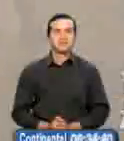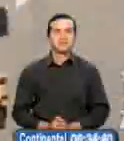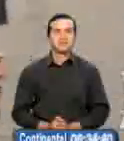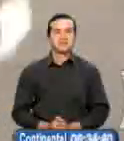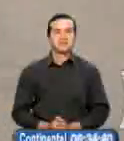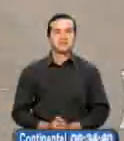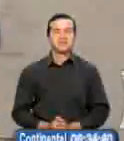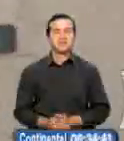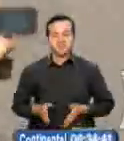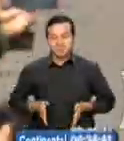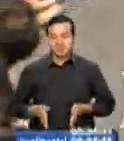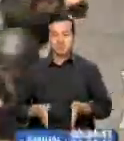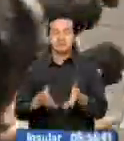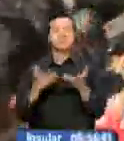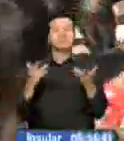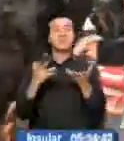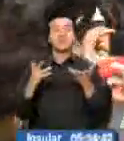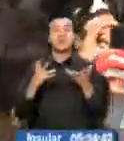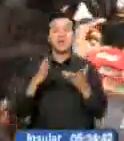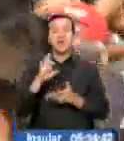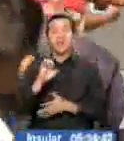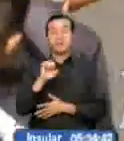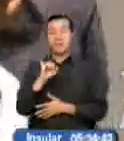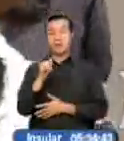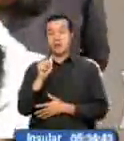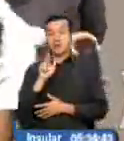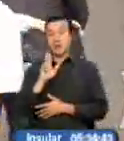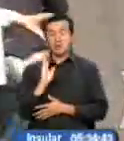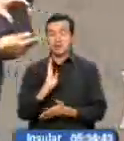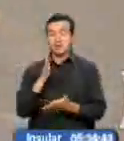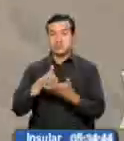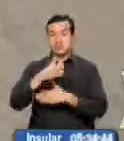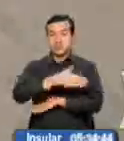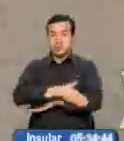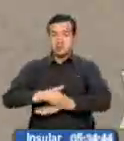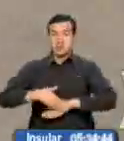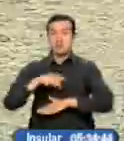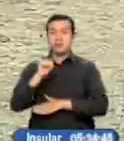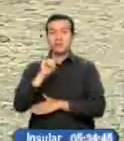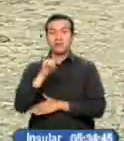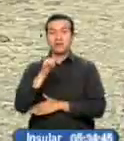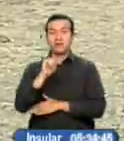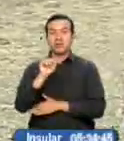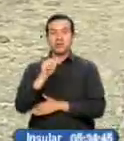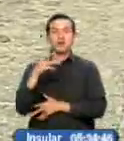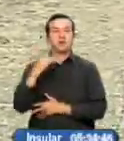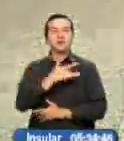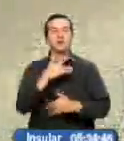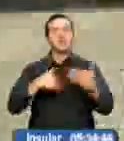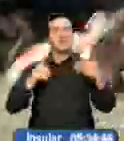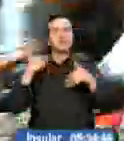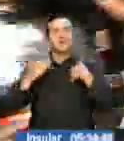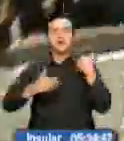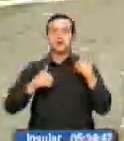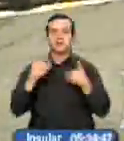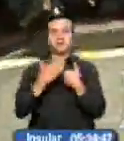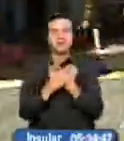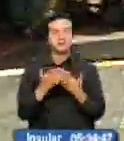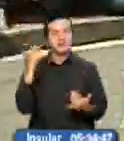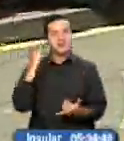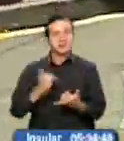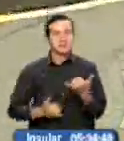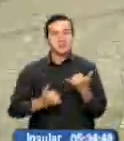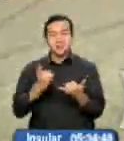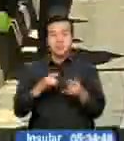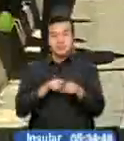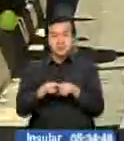El trayecto recorrido desde El Tejar hasta la calle Mejía tuvo muchos momentos emocionantes para los competidores de la gran final de la carrera de coches